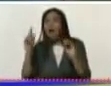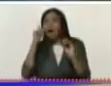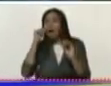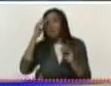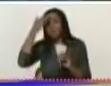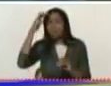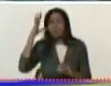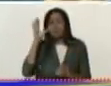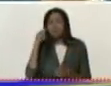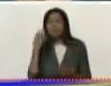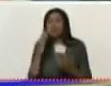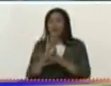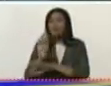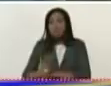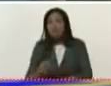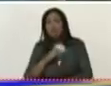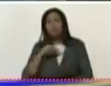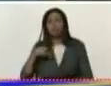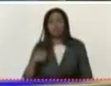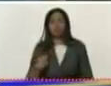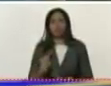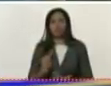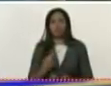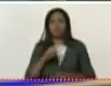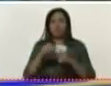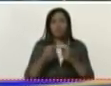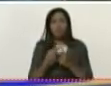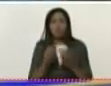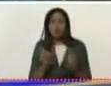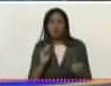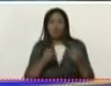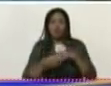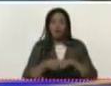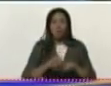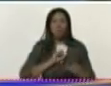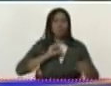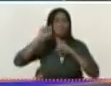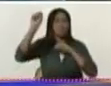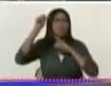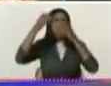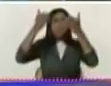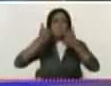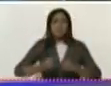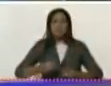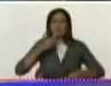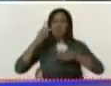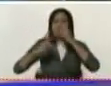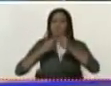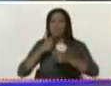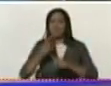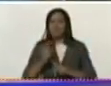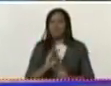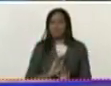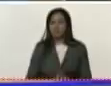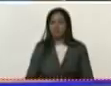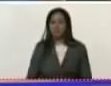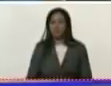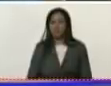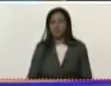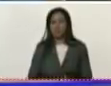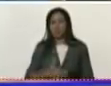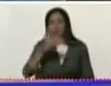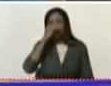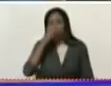Bachelet para que los protejan. Y después los convierten en héroes, presos políticos los llaman. Asaltantes